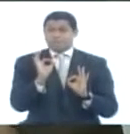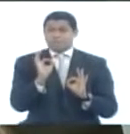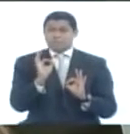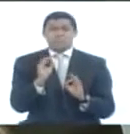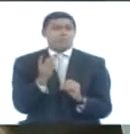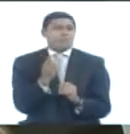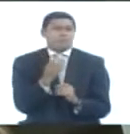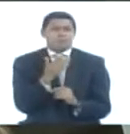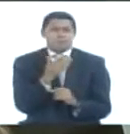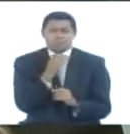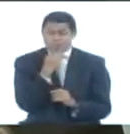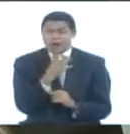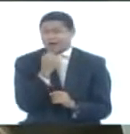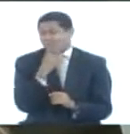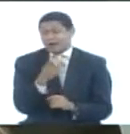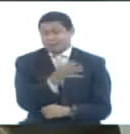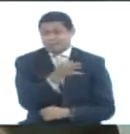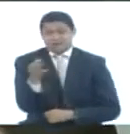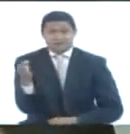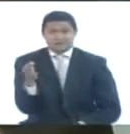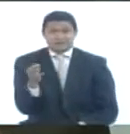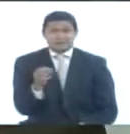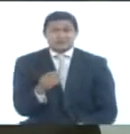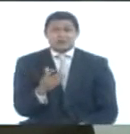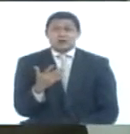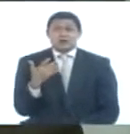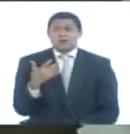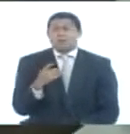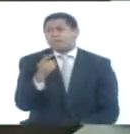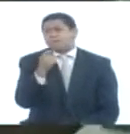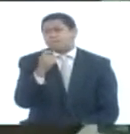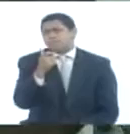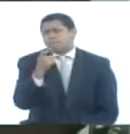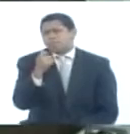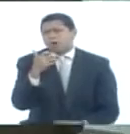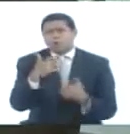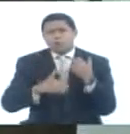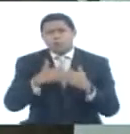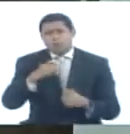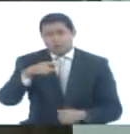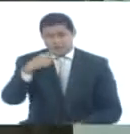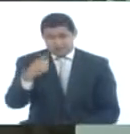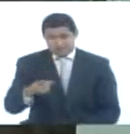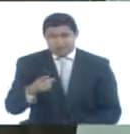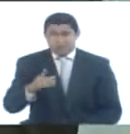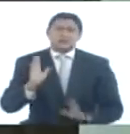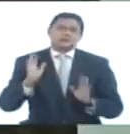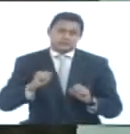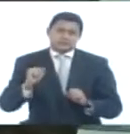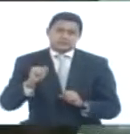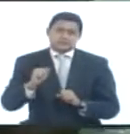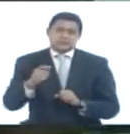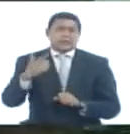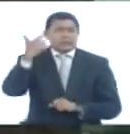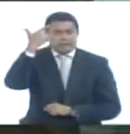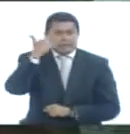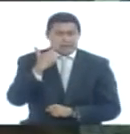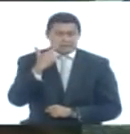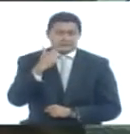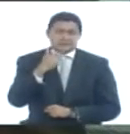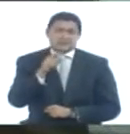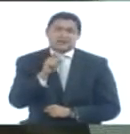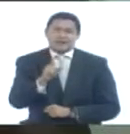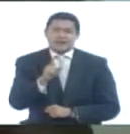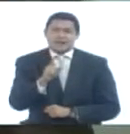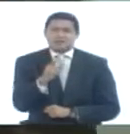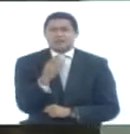pero muy efectiva. Muy pocas son las complicaciones. Y por supuesto, el tratamiento láser es un tratamiento que